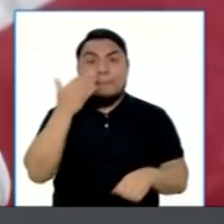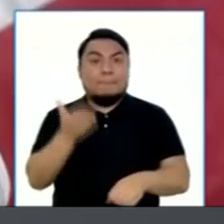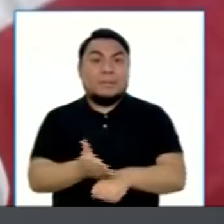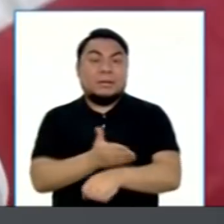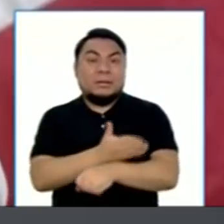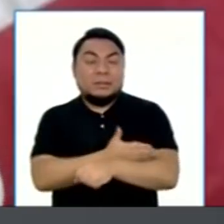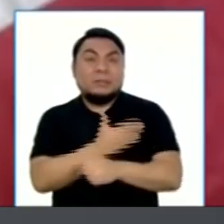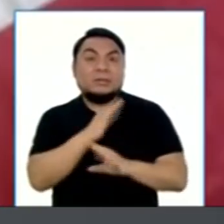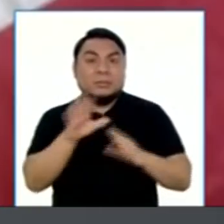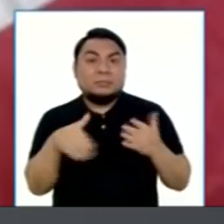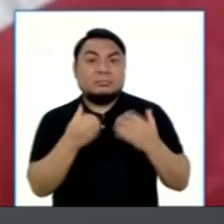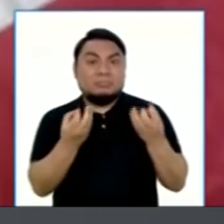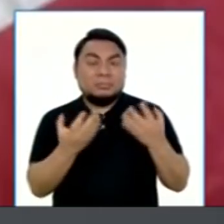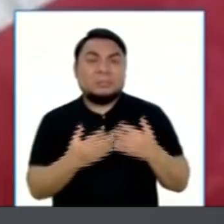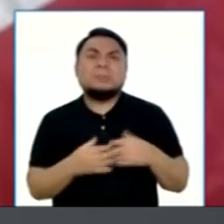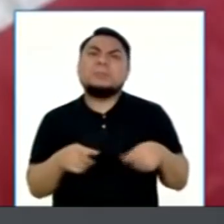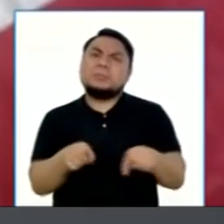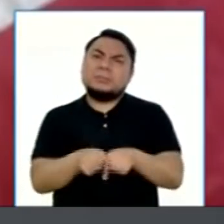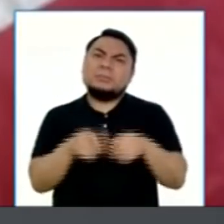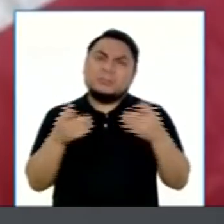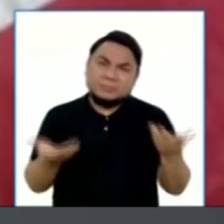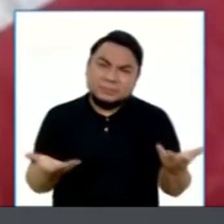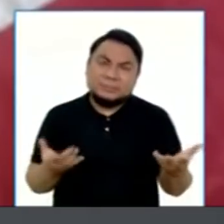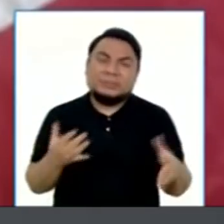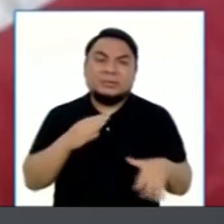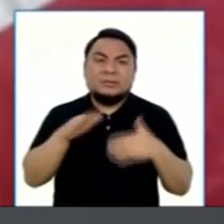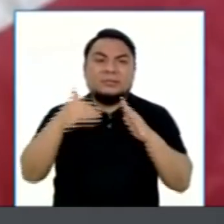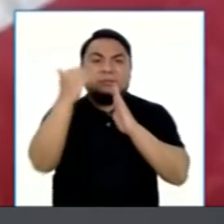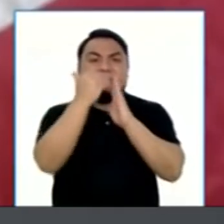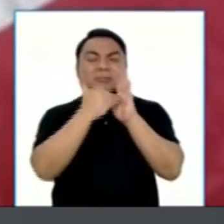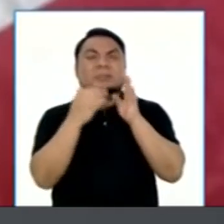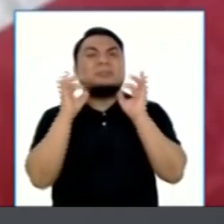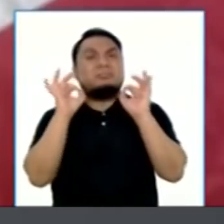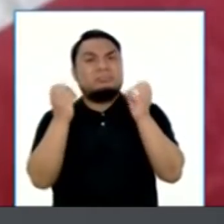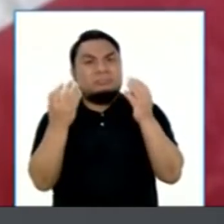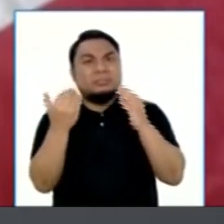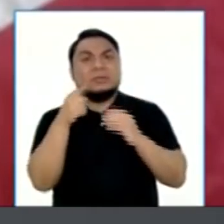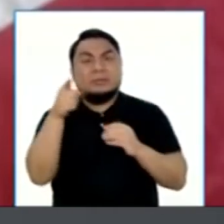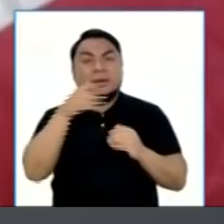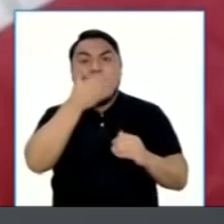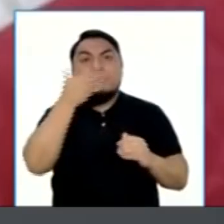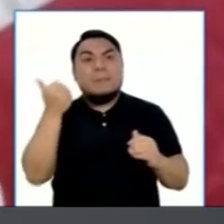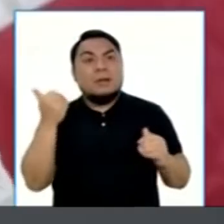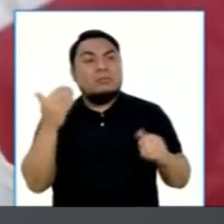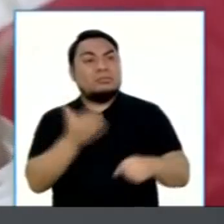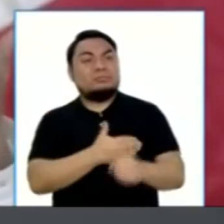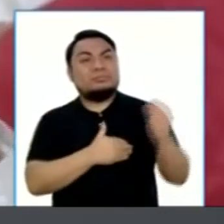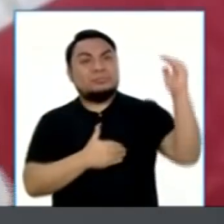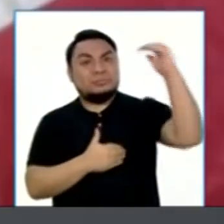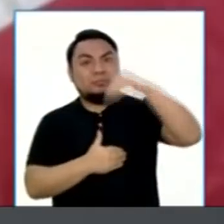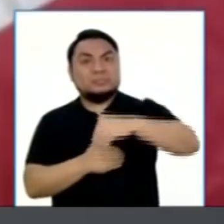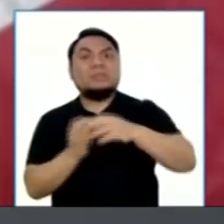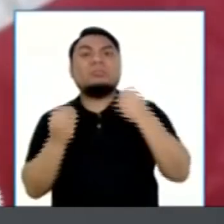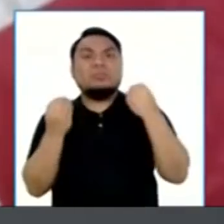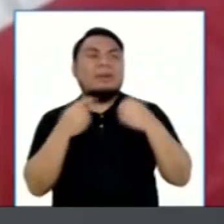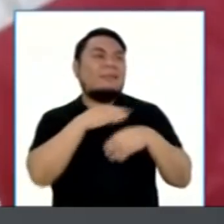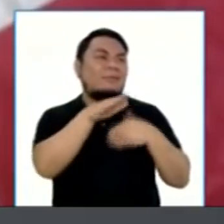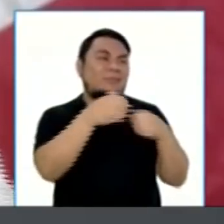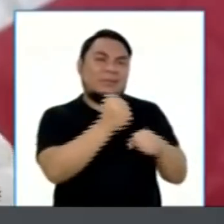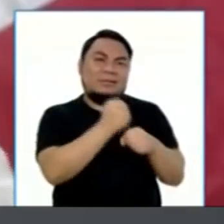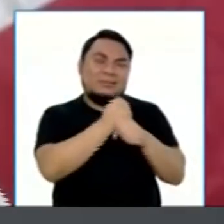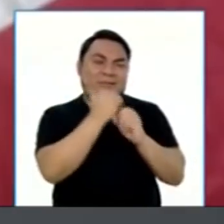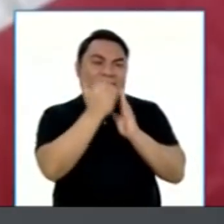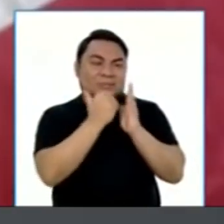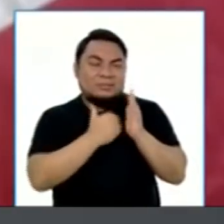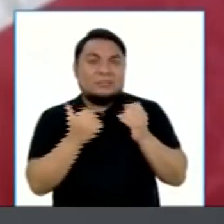mejoren, es porque también se han tomado las medidas adecuadas y la población, junto con